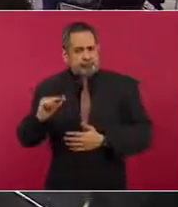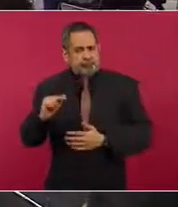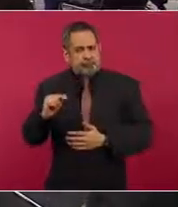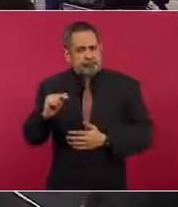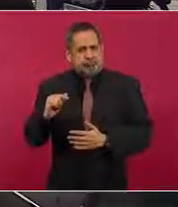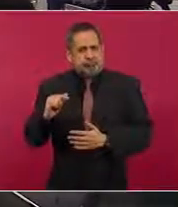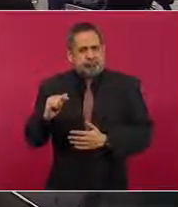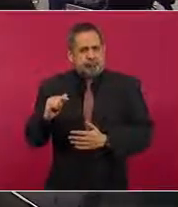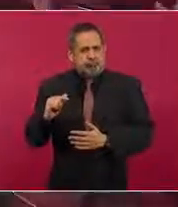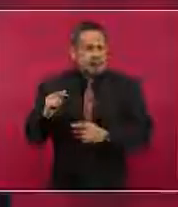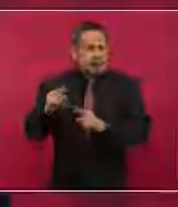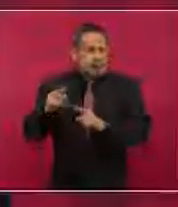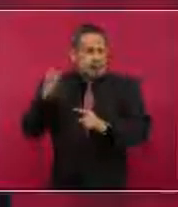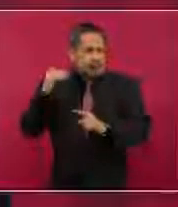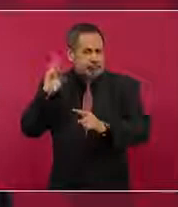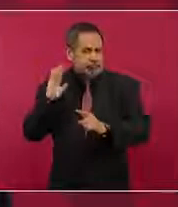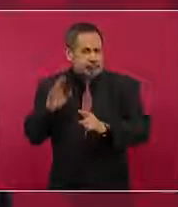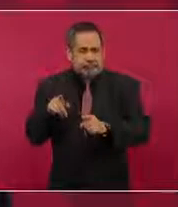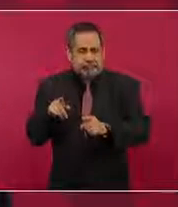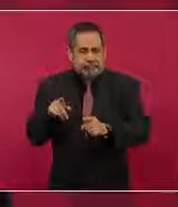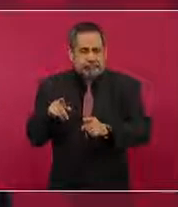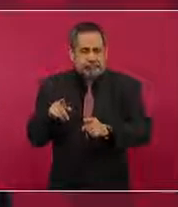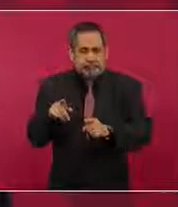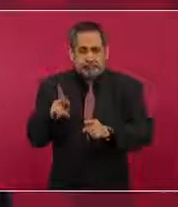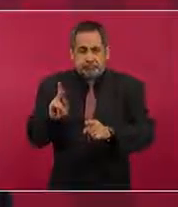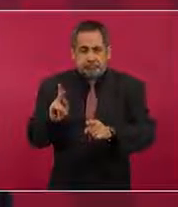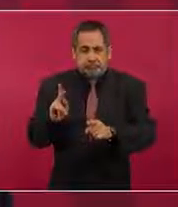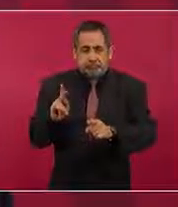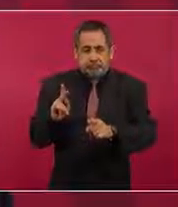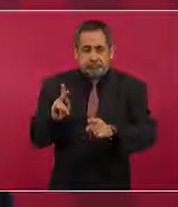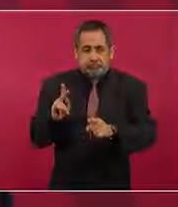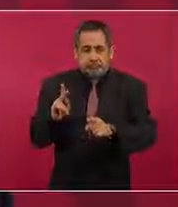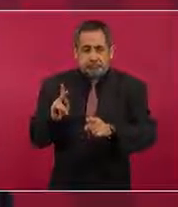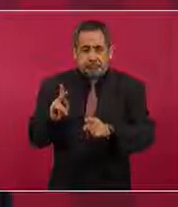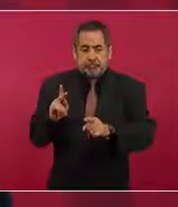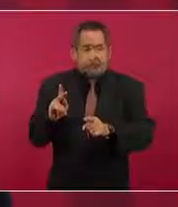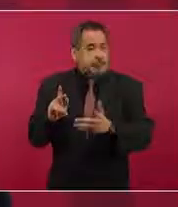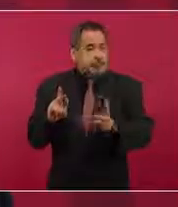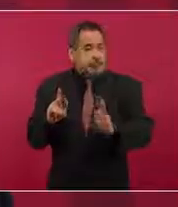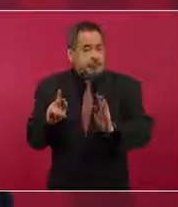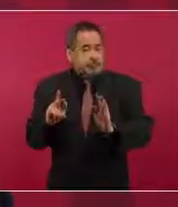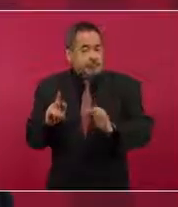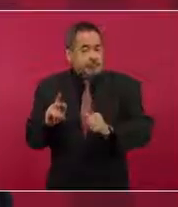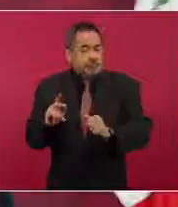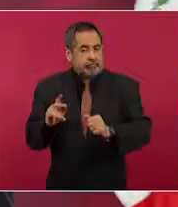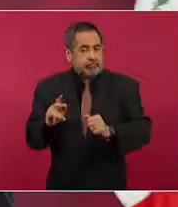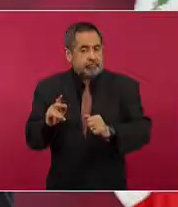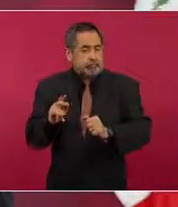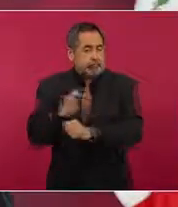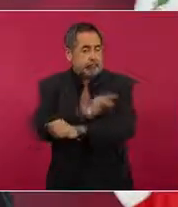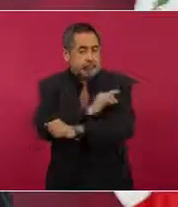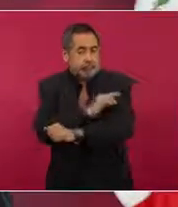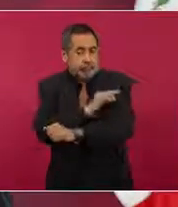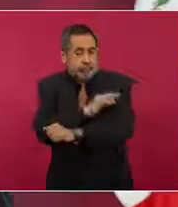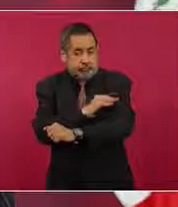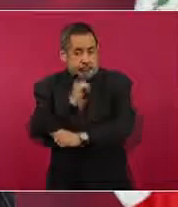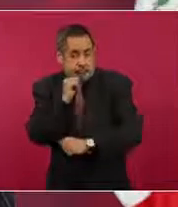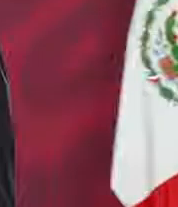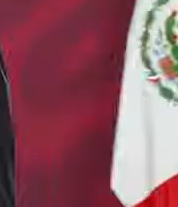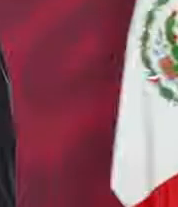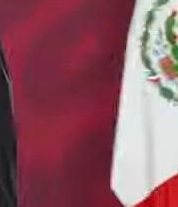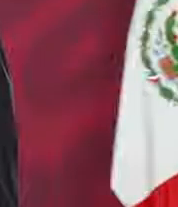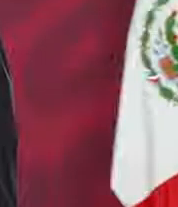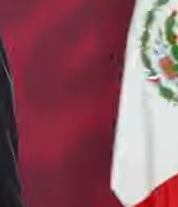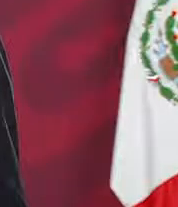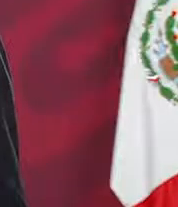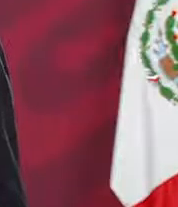haber existido si o se hubiesen dado si no se hubiese vacunado a la gente.